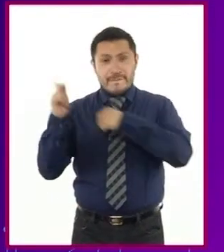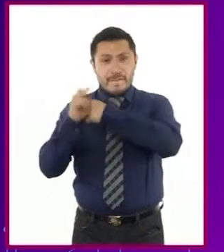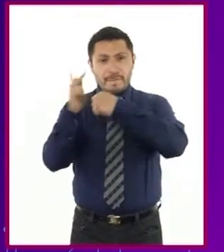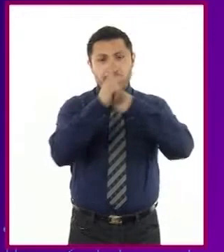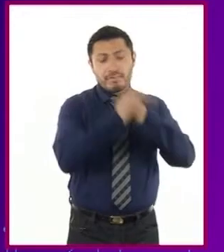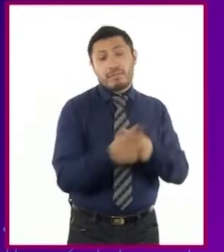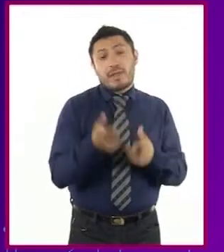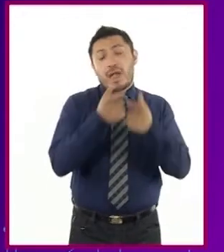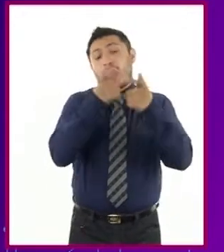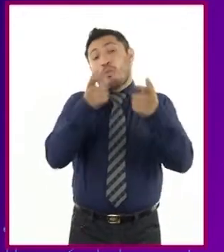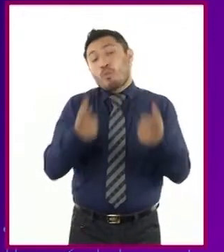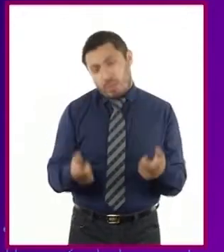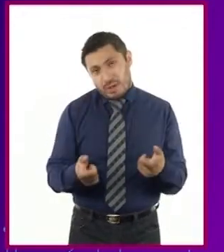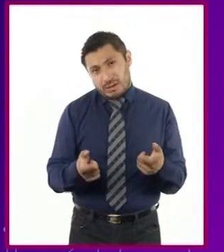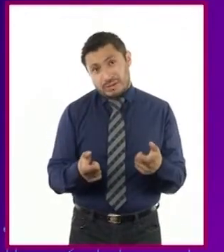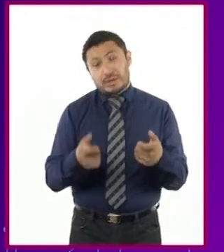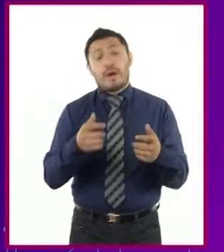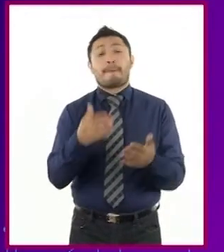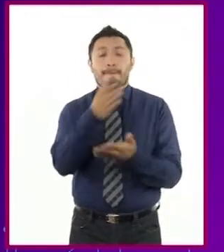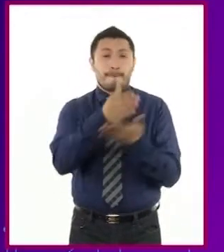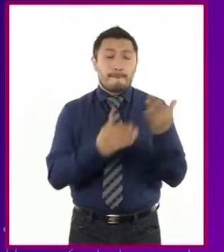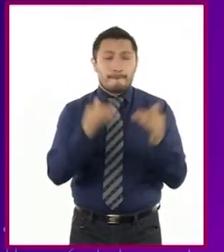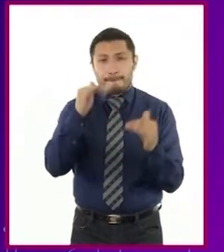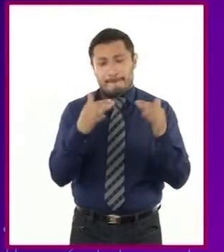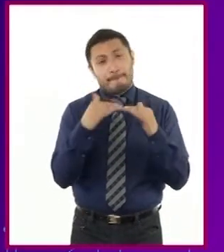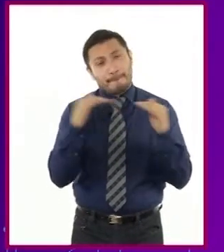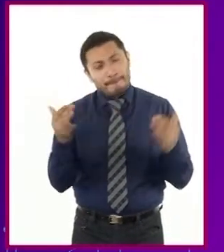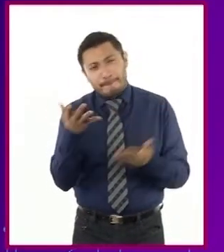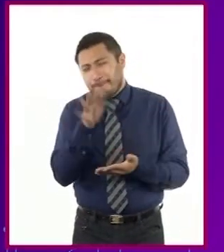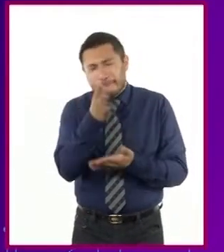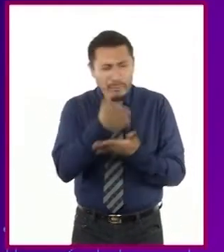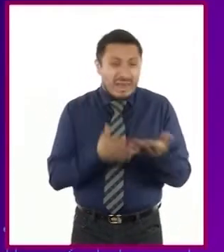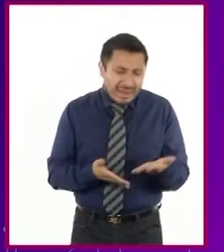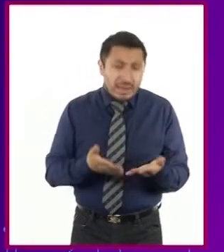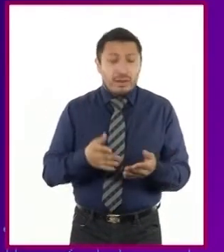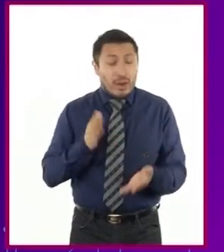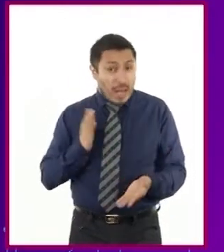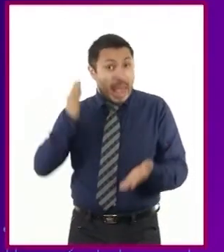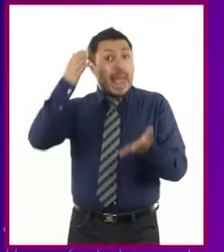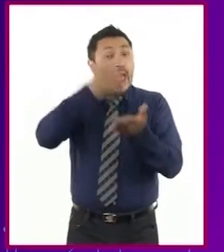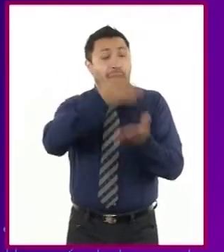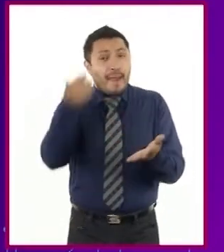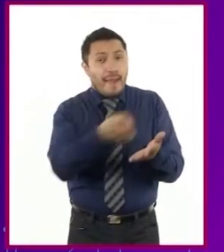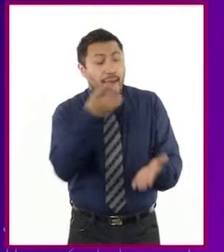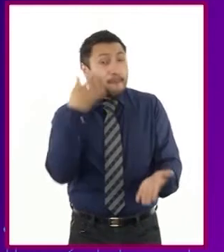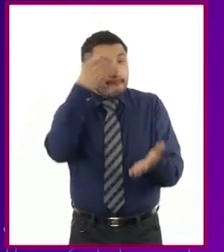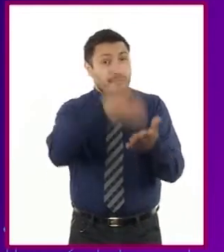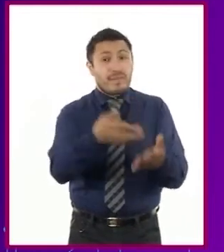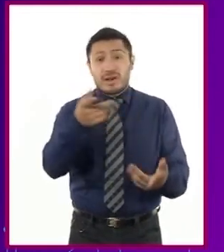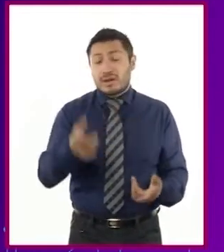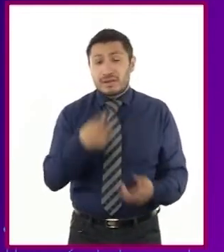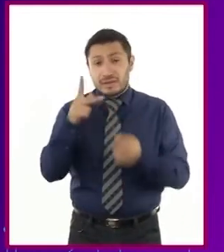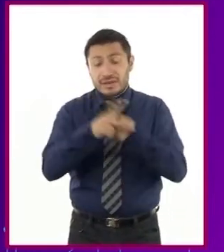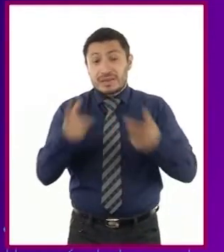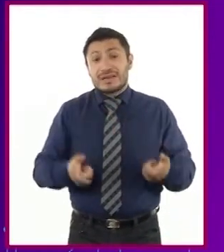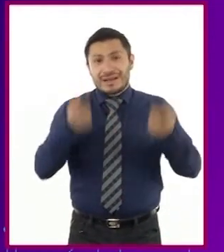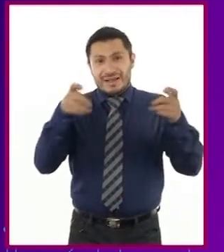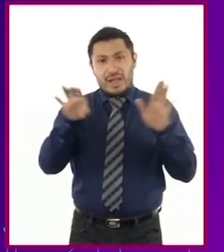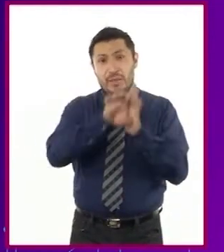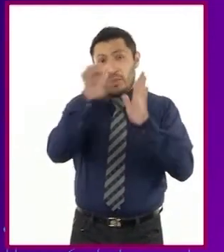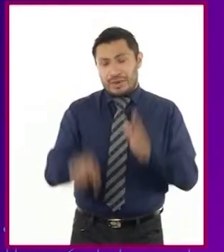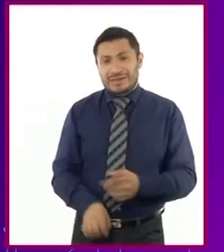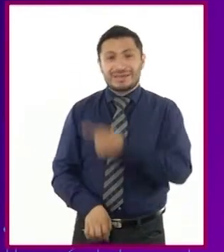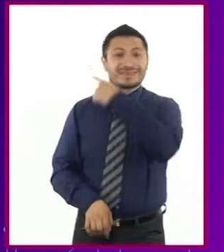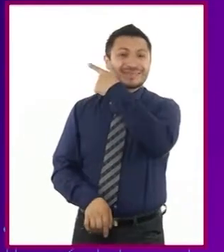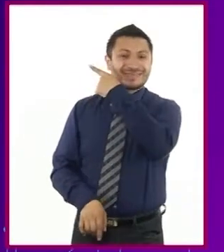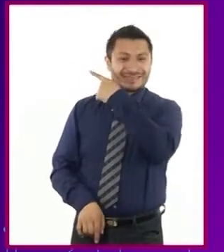ingreso bajo y de ingreso mediano con destino a los países de ingreso alto, como es el caso de